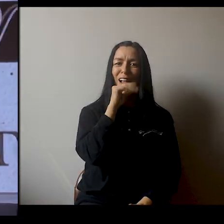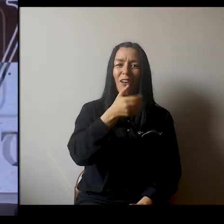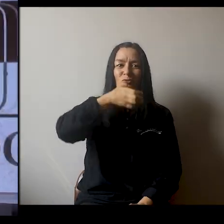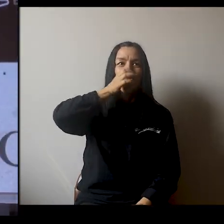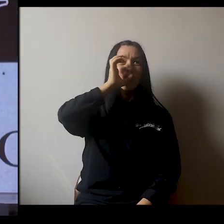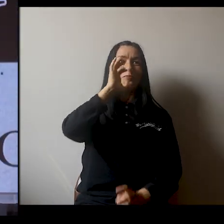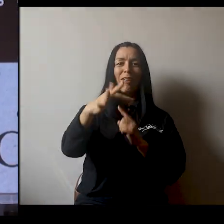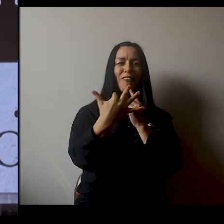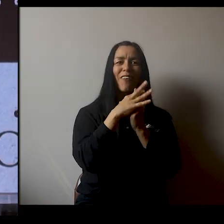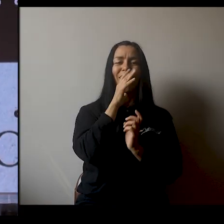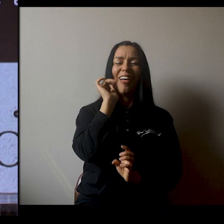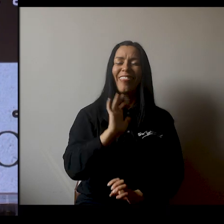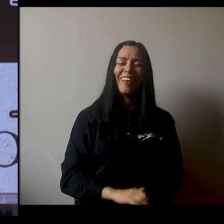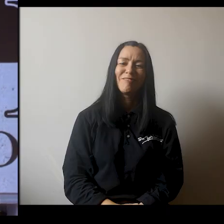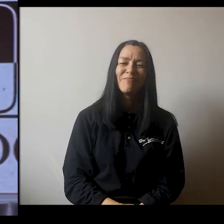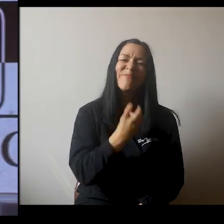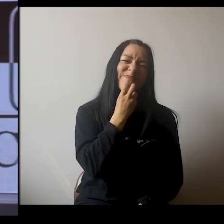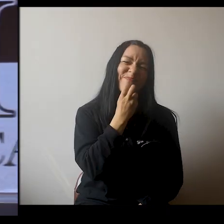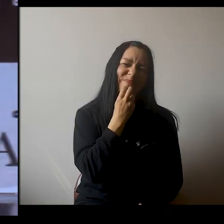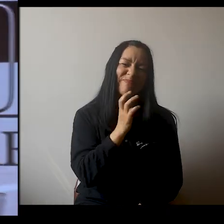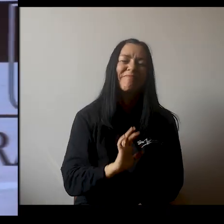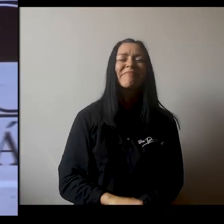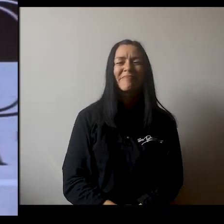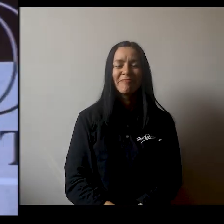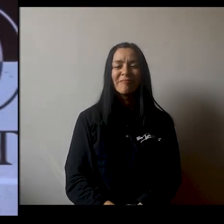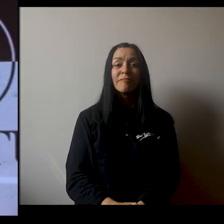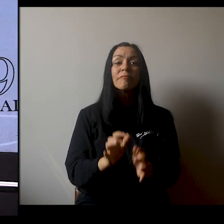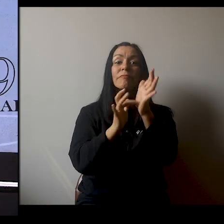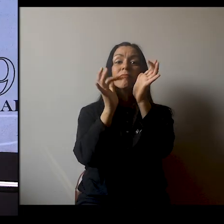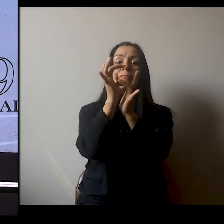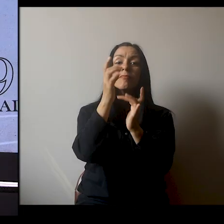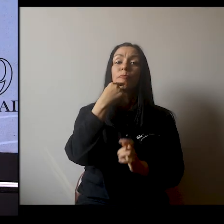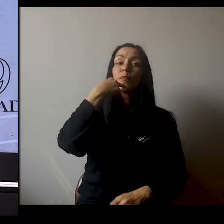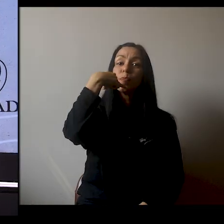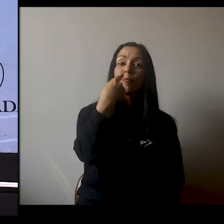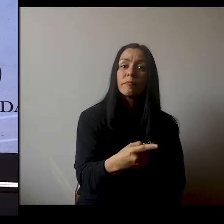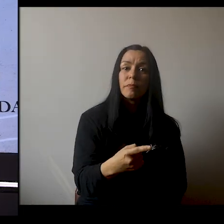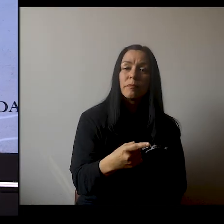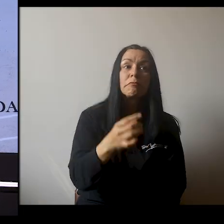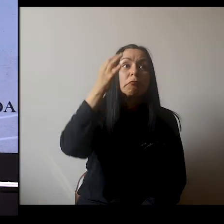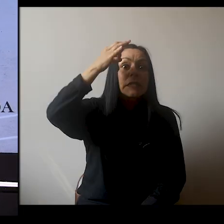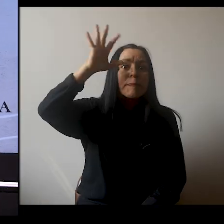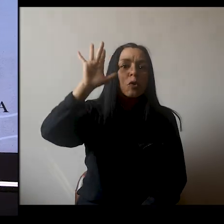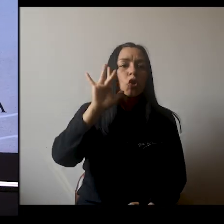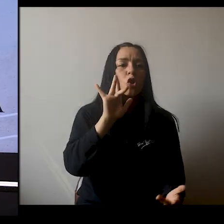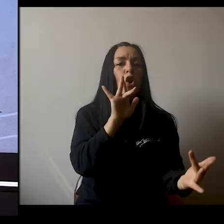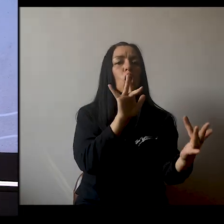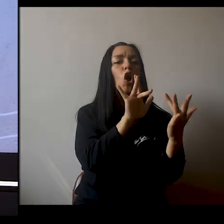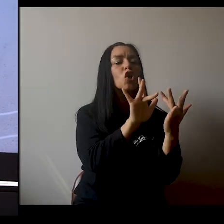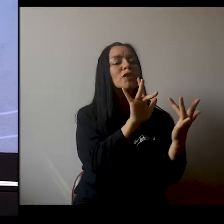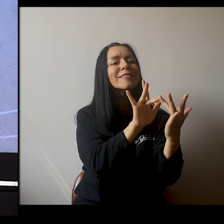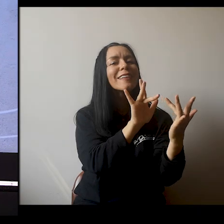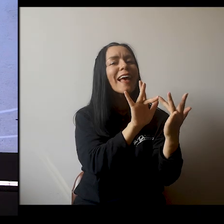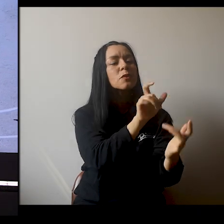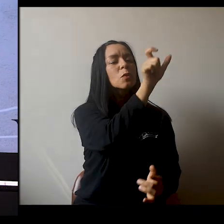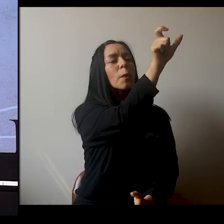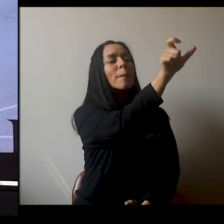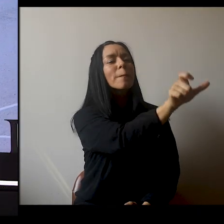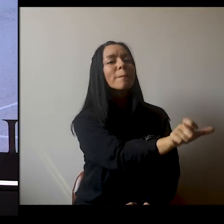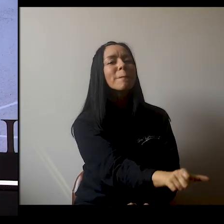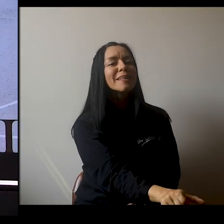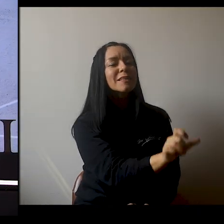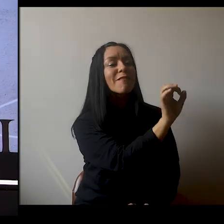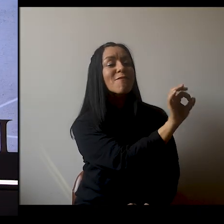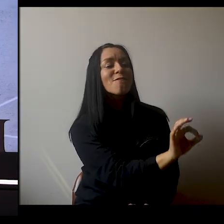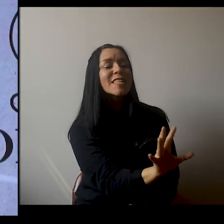moriremos. Y Jesús también está diciendo que si tenemos contacto